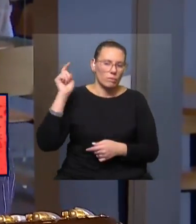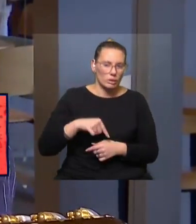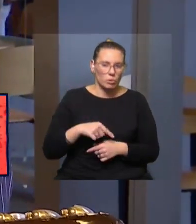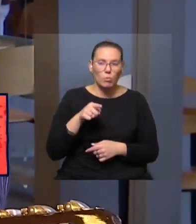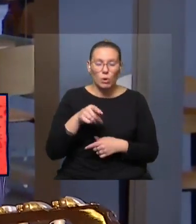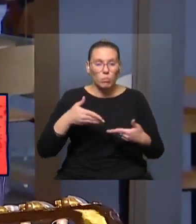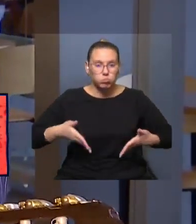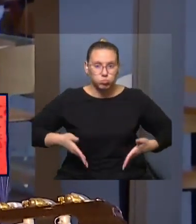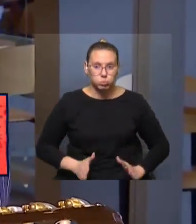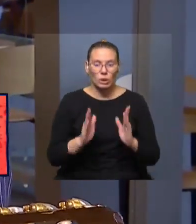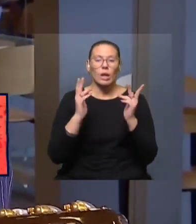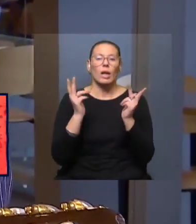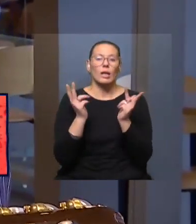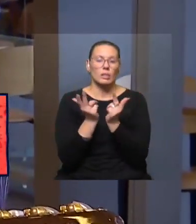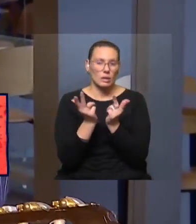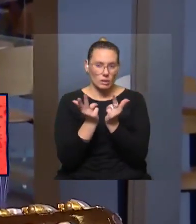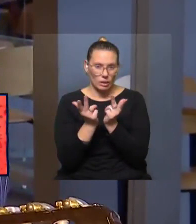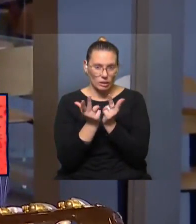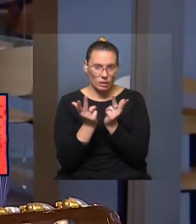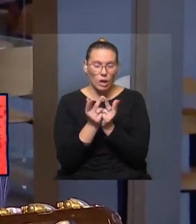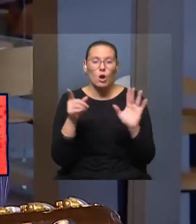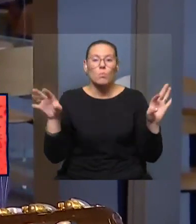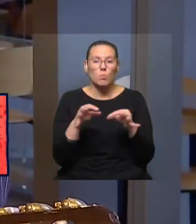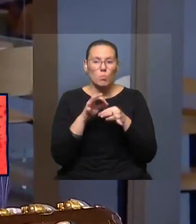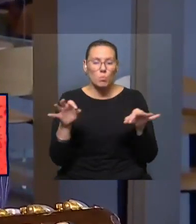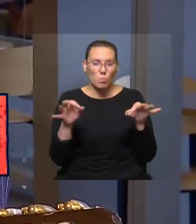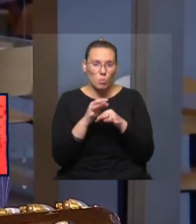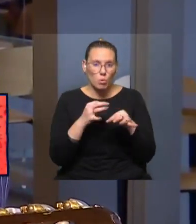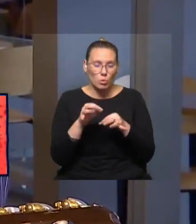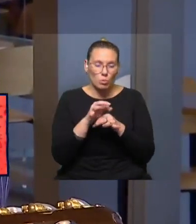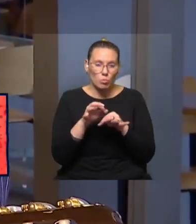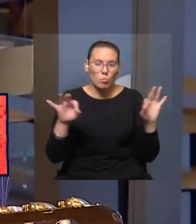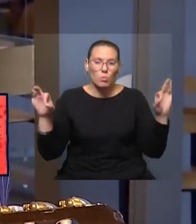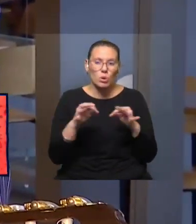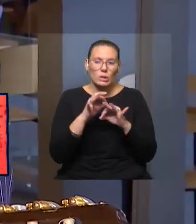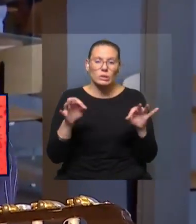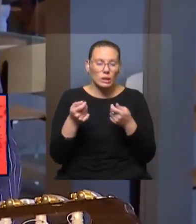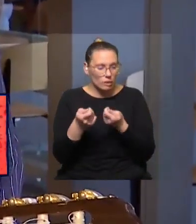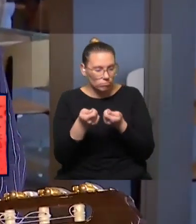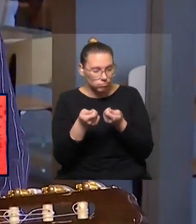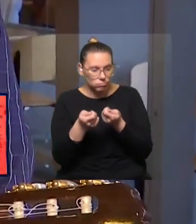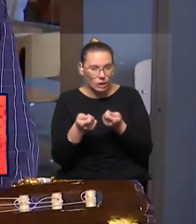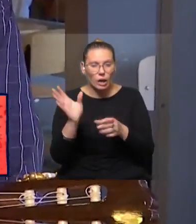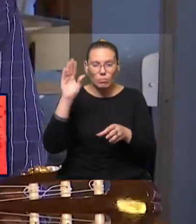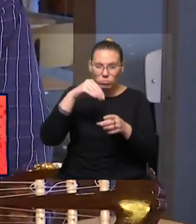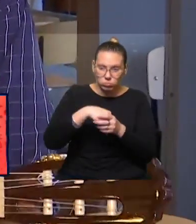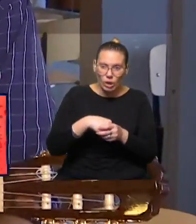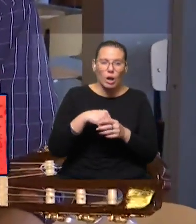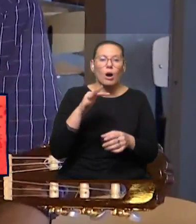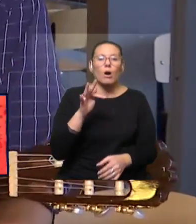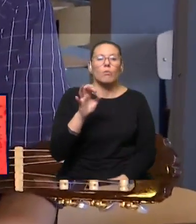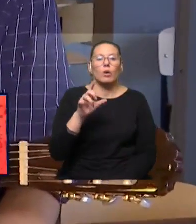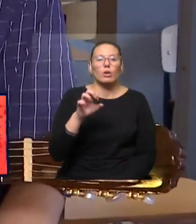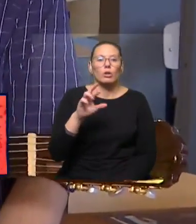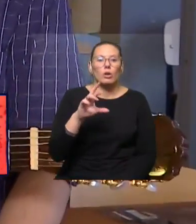Vos Naciste en 33 de tu música tiene gran influencia de folklore de